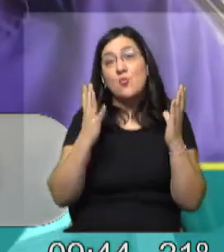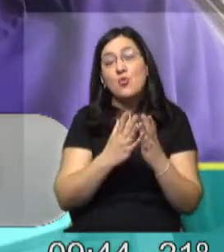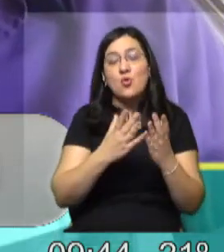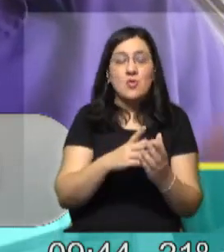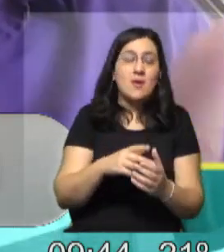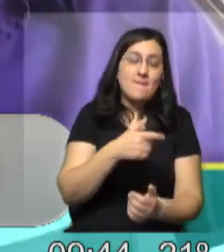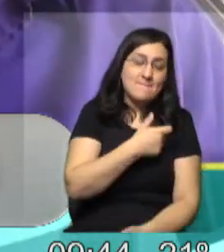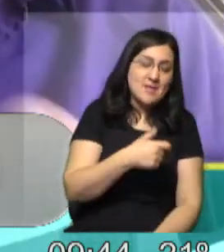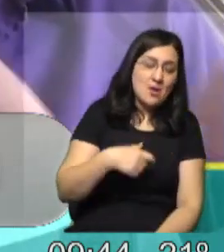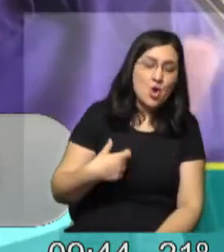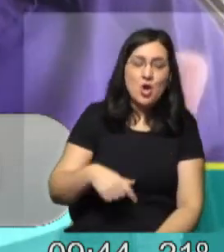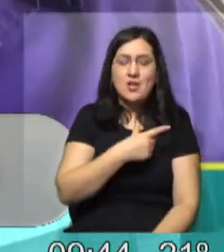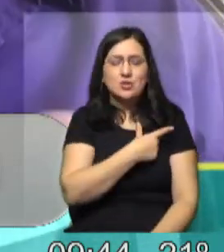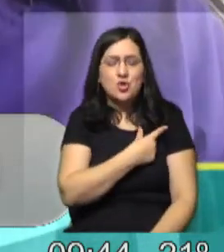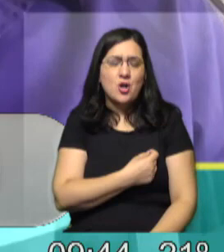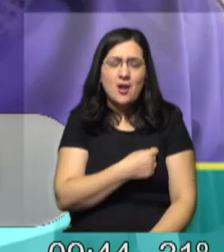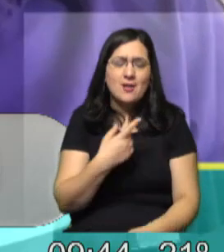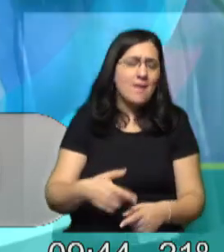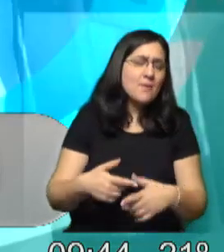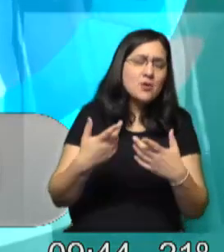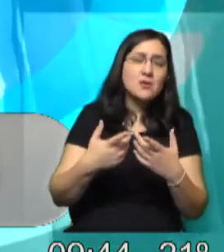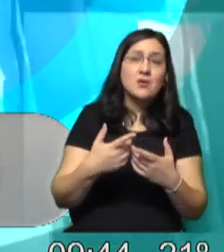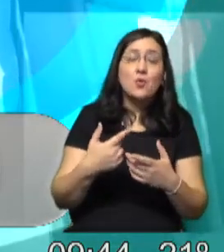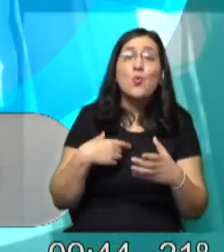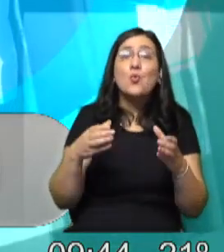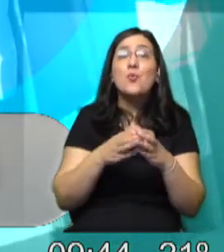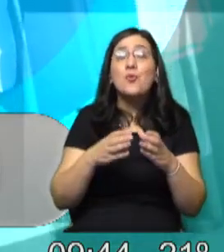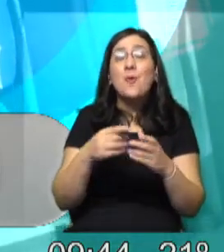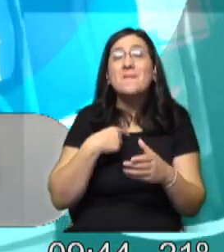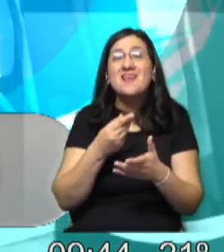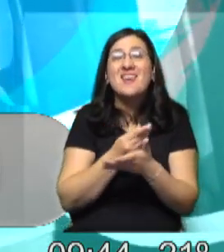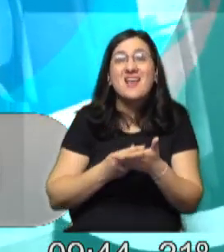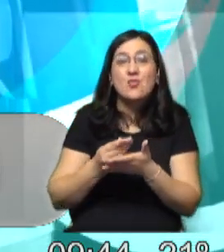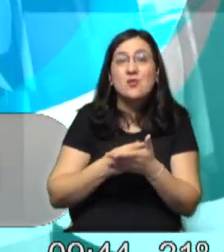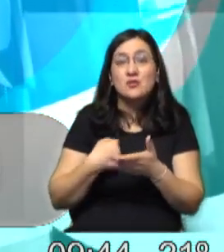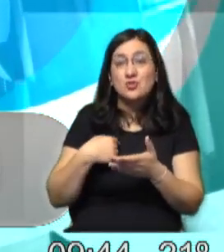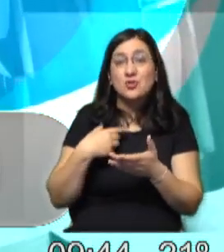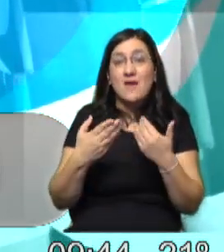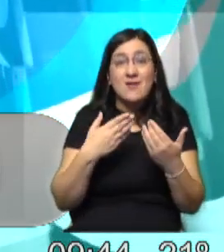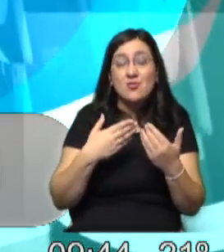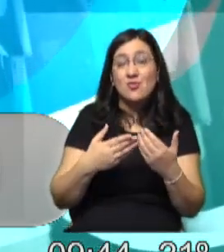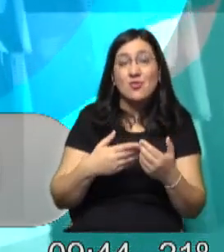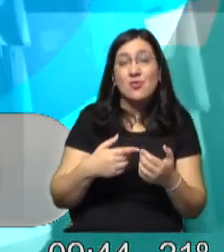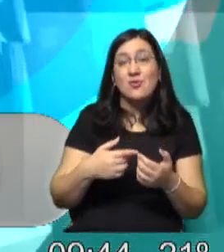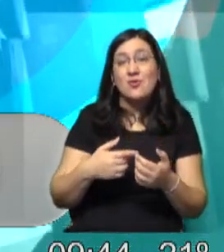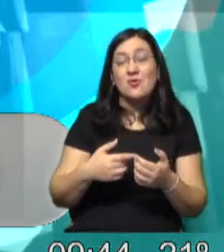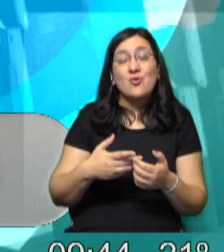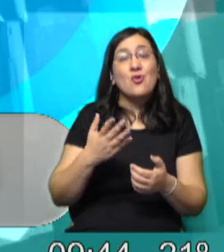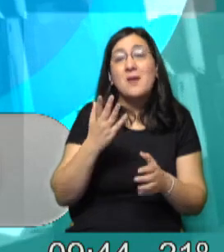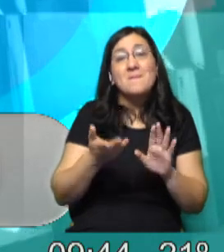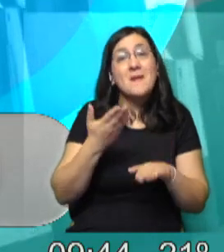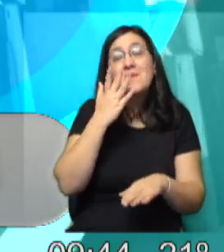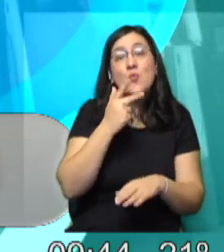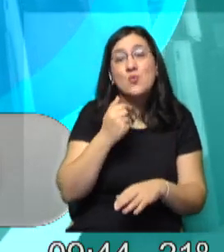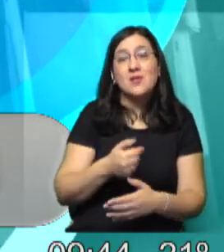nacional campeones del mundialito un grupo con mis caricaturas en este momento yo estoy chateando con mis ídolos parece que salieron del